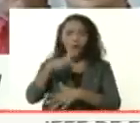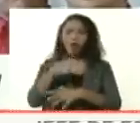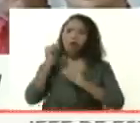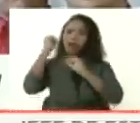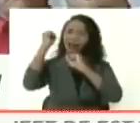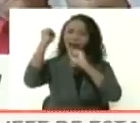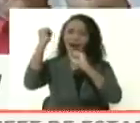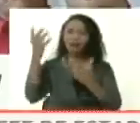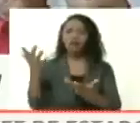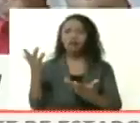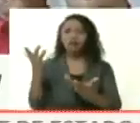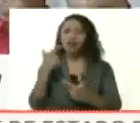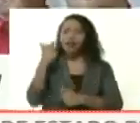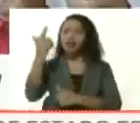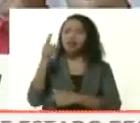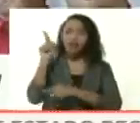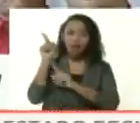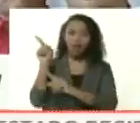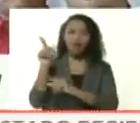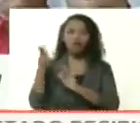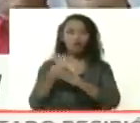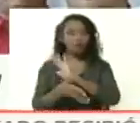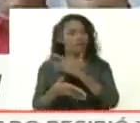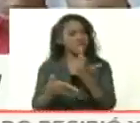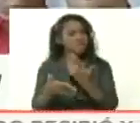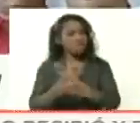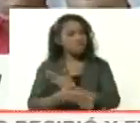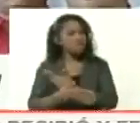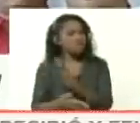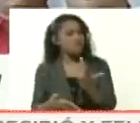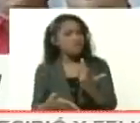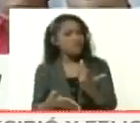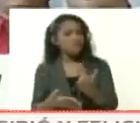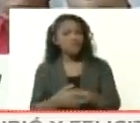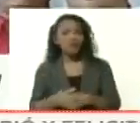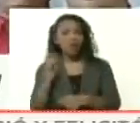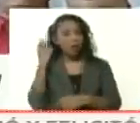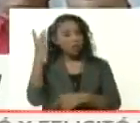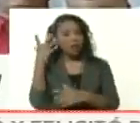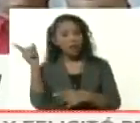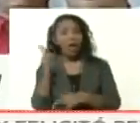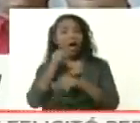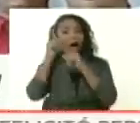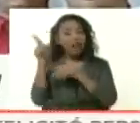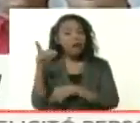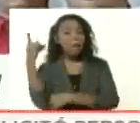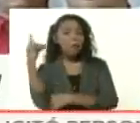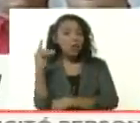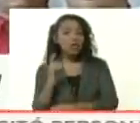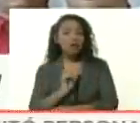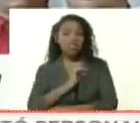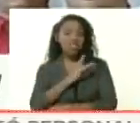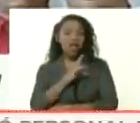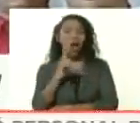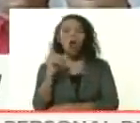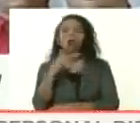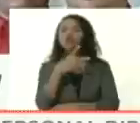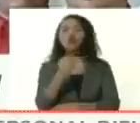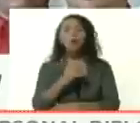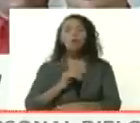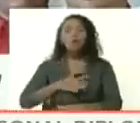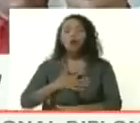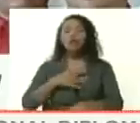dicen ellos? ¿Qué dicen ellos? Que allá en Bolivia, en Chile, no deben darse esas